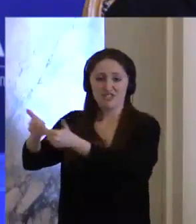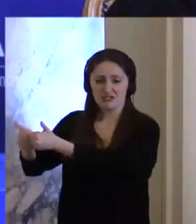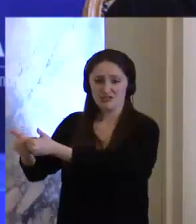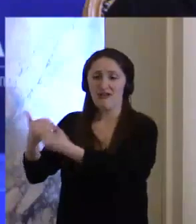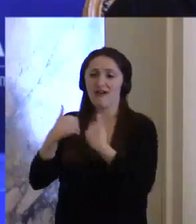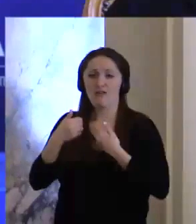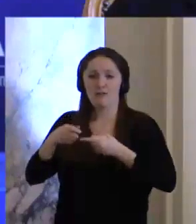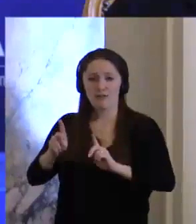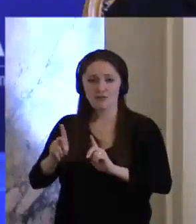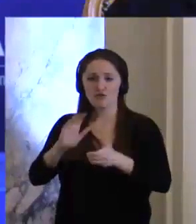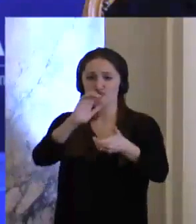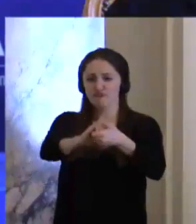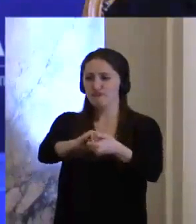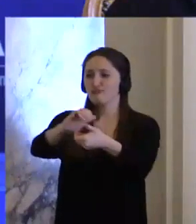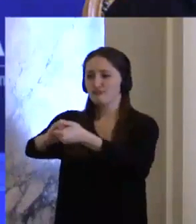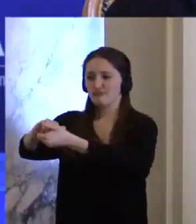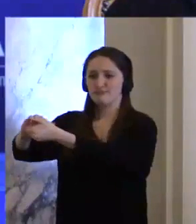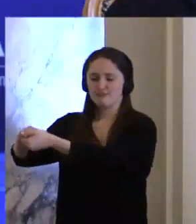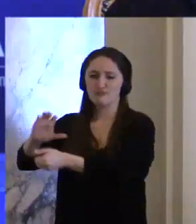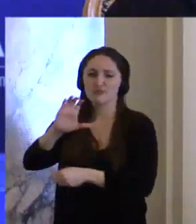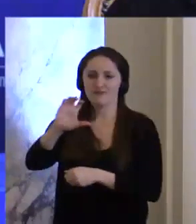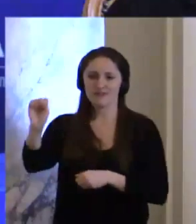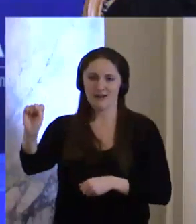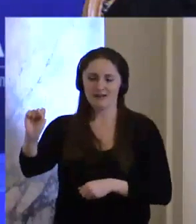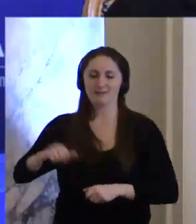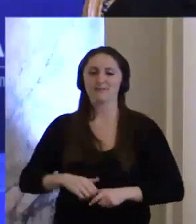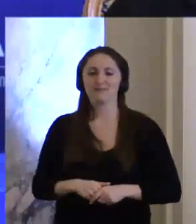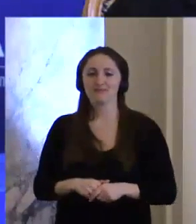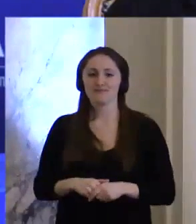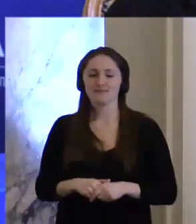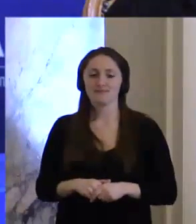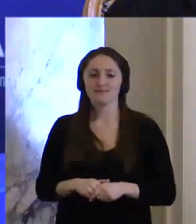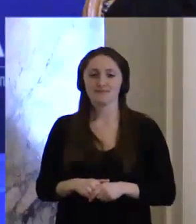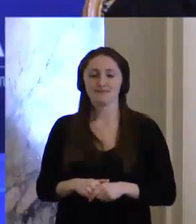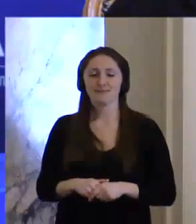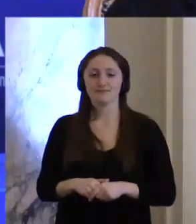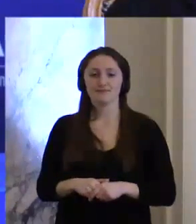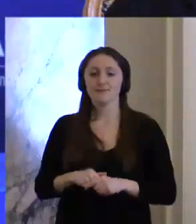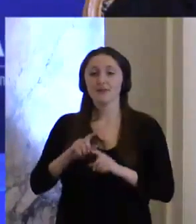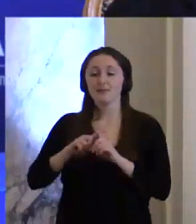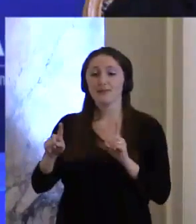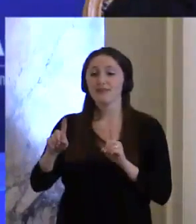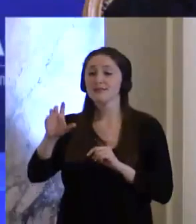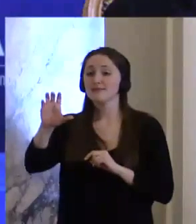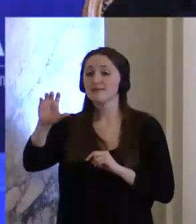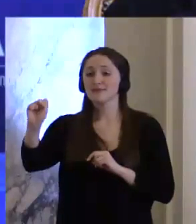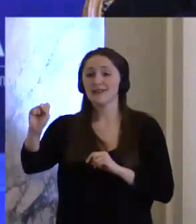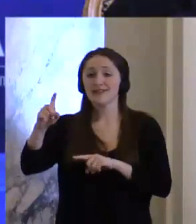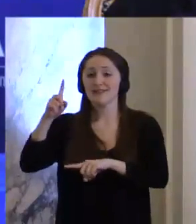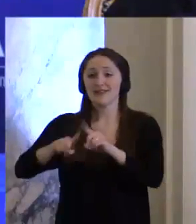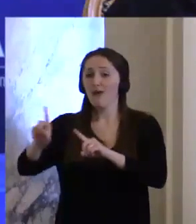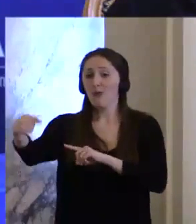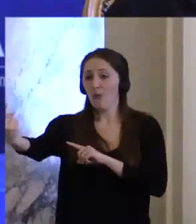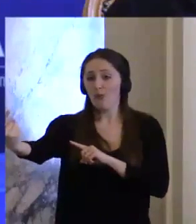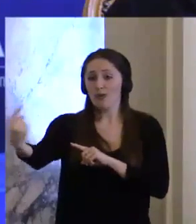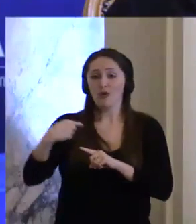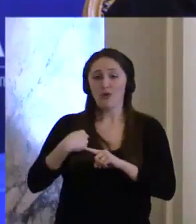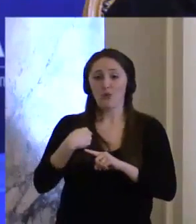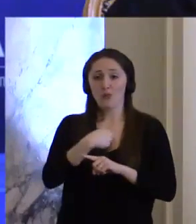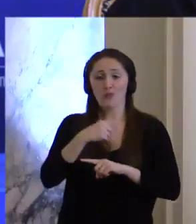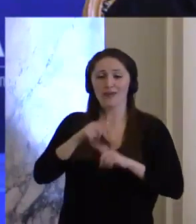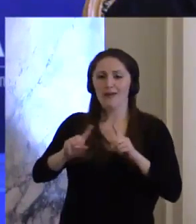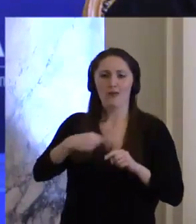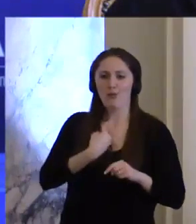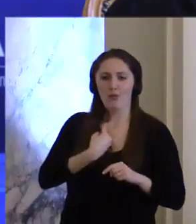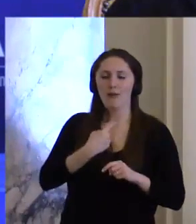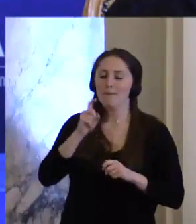civil. No podemos hacerlo solos, tampoco sociedad civil puede hacerlo solos, tenemos que trabajar juntos.